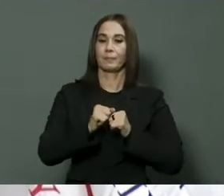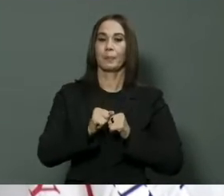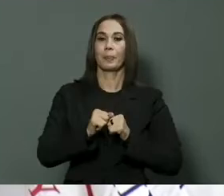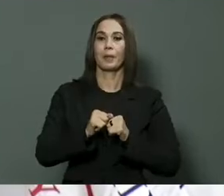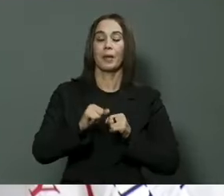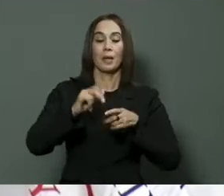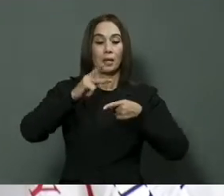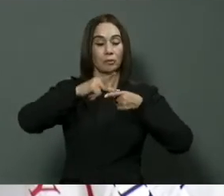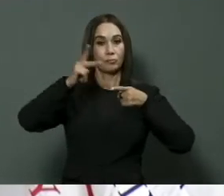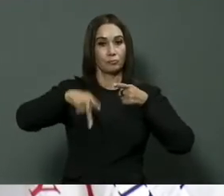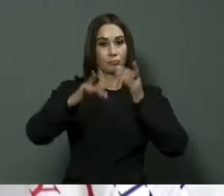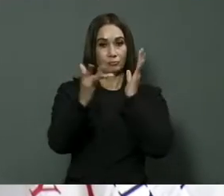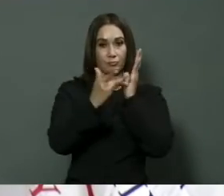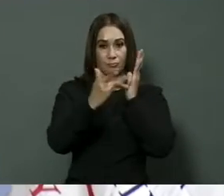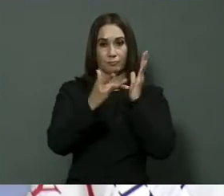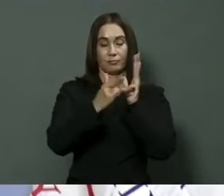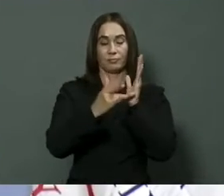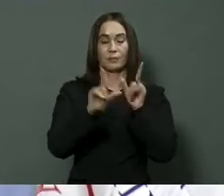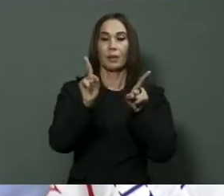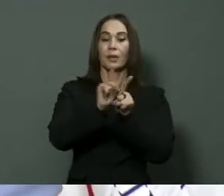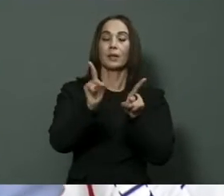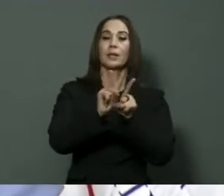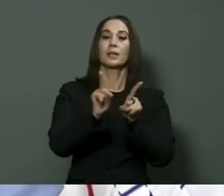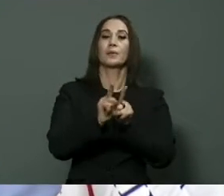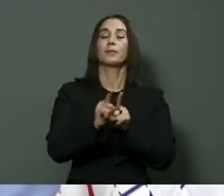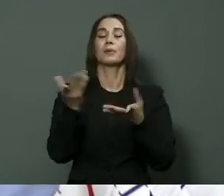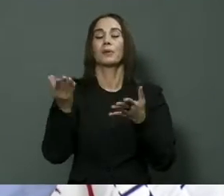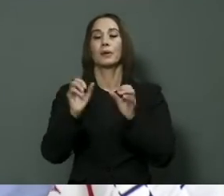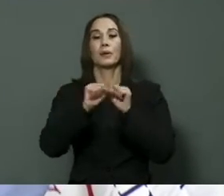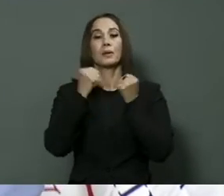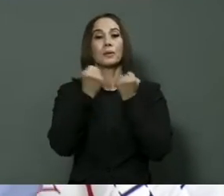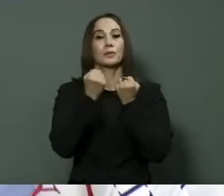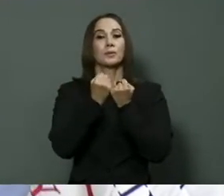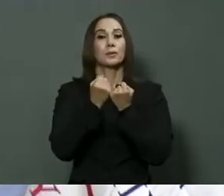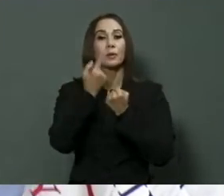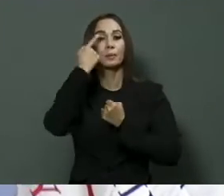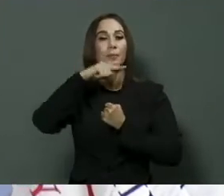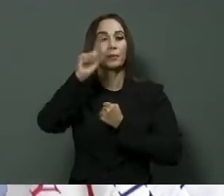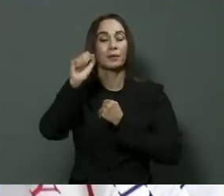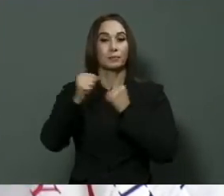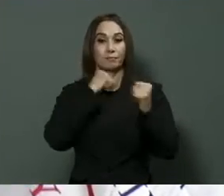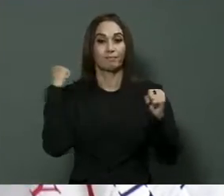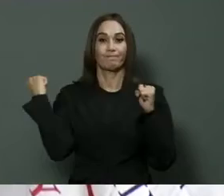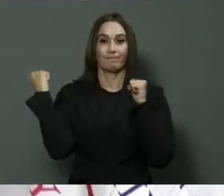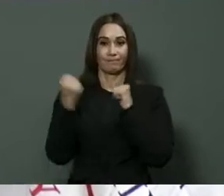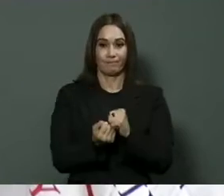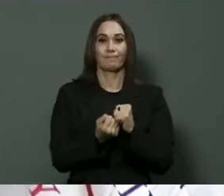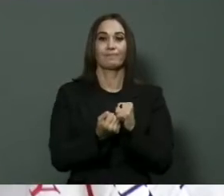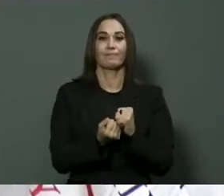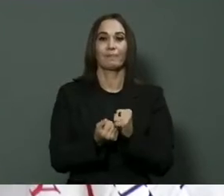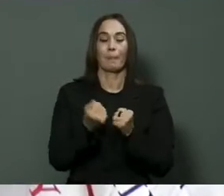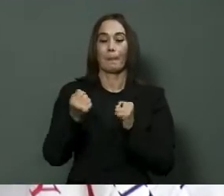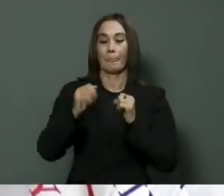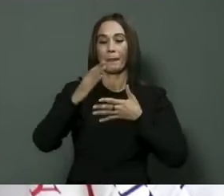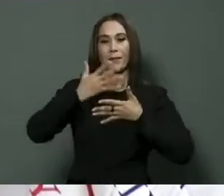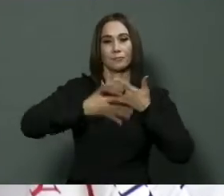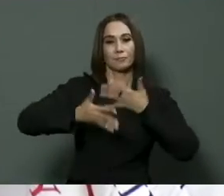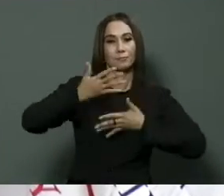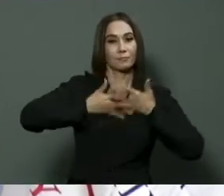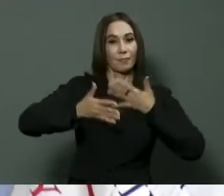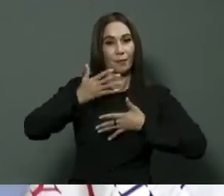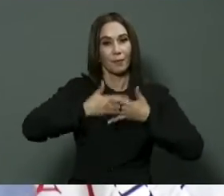el área académica y técnica, así como de carácter social, a fin de fortalecer la